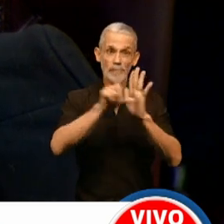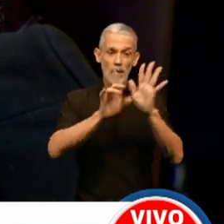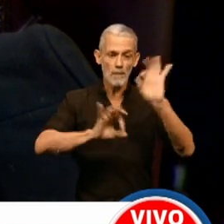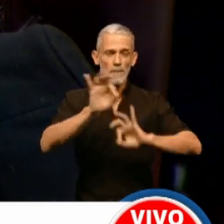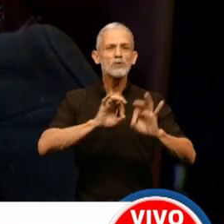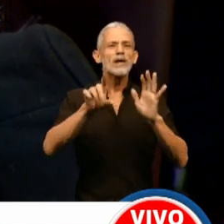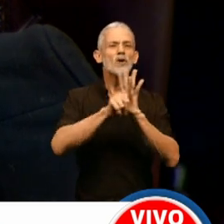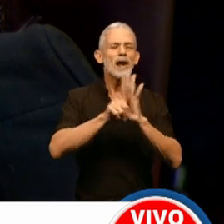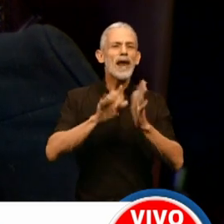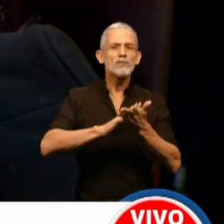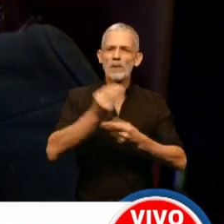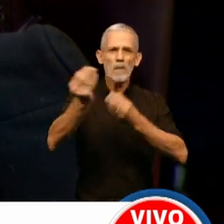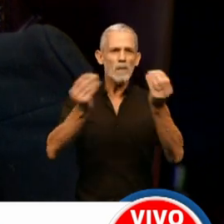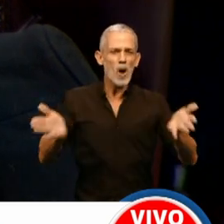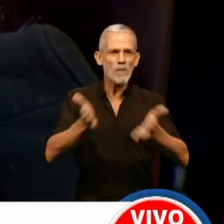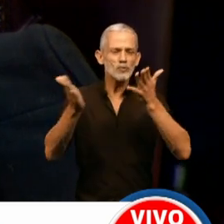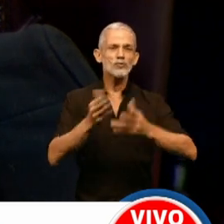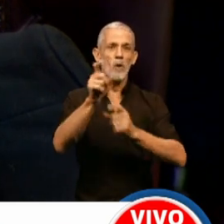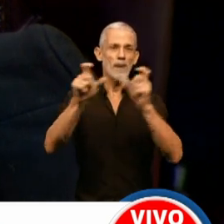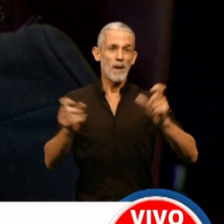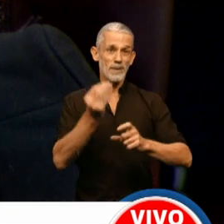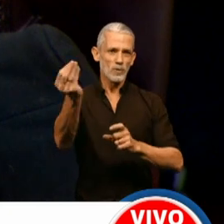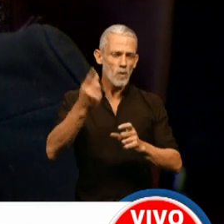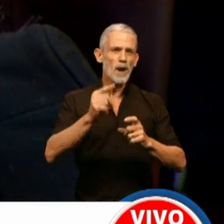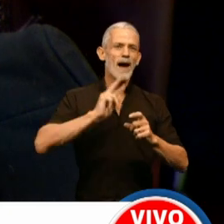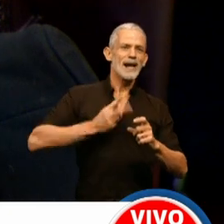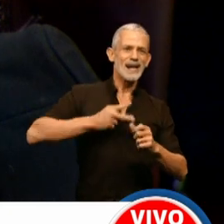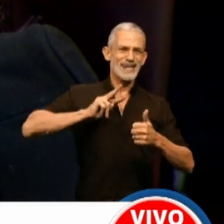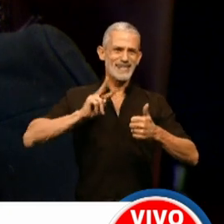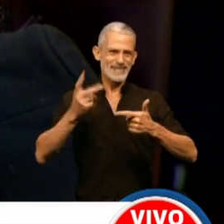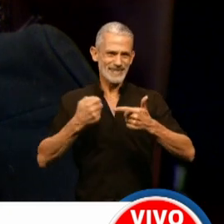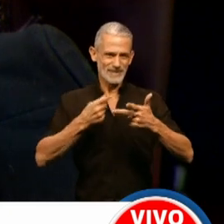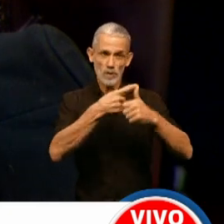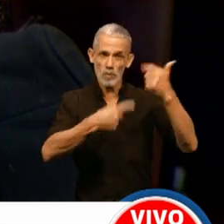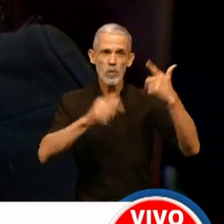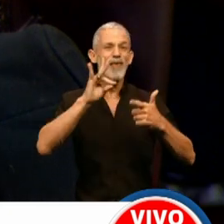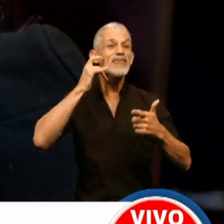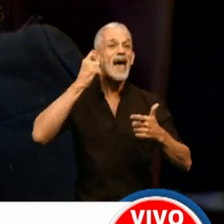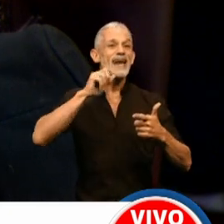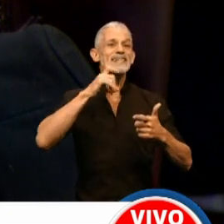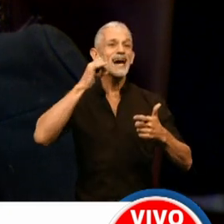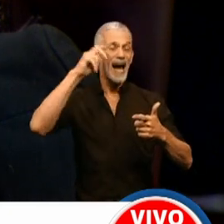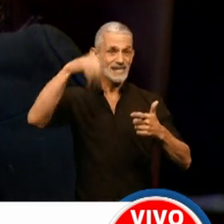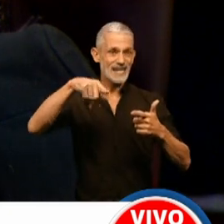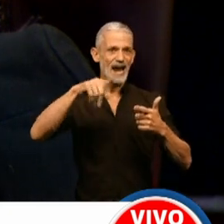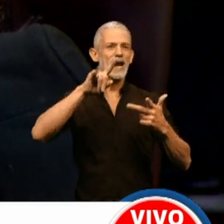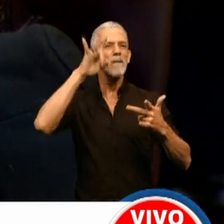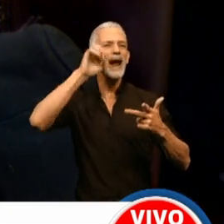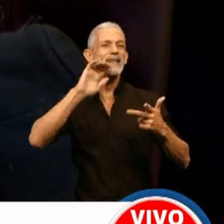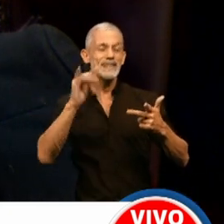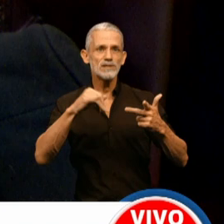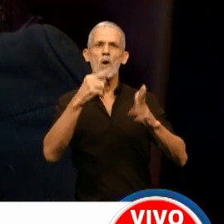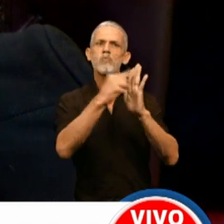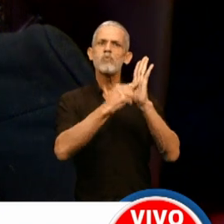del acceso al empleo formal para personas travestis transexuales y transgéneros diana sacayán lohana berkins contempla medidas